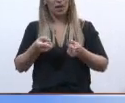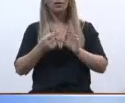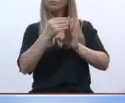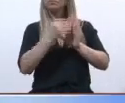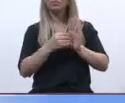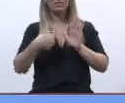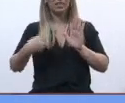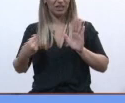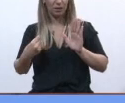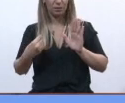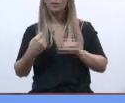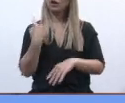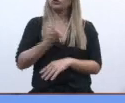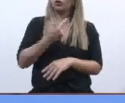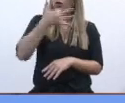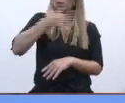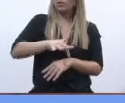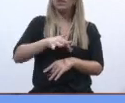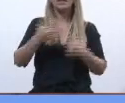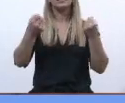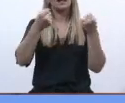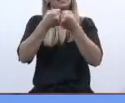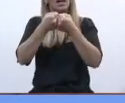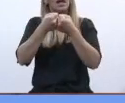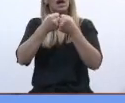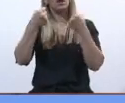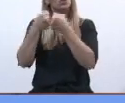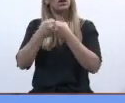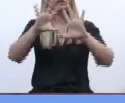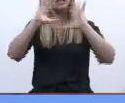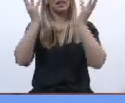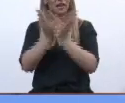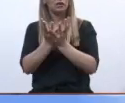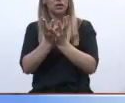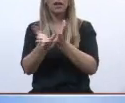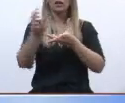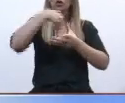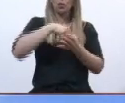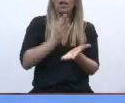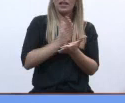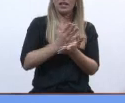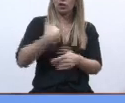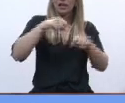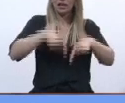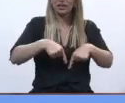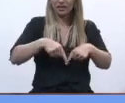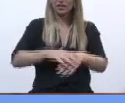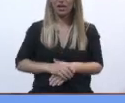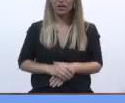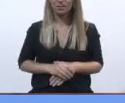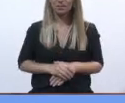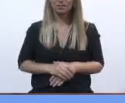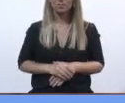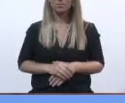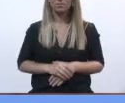cómo debemos entender esto de que los tratados internacionales se incorporan al derecho argentino en las condiciones de su vigencia.